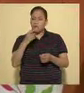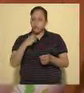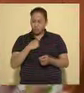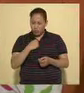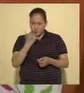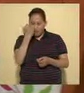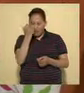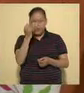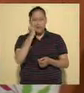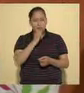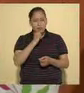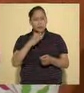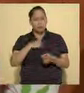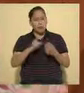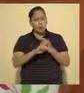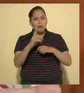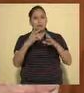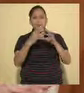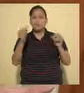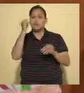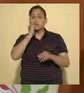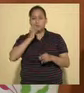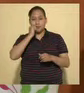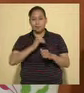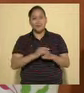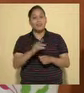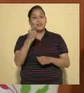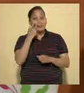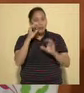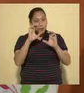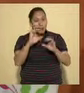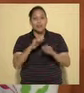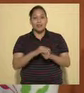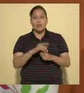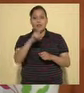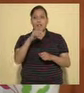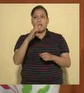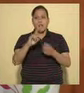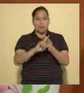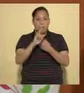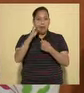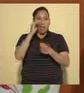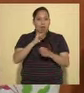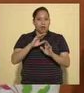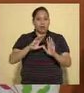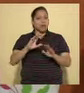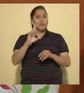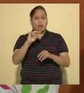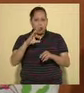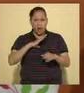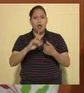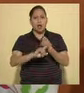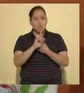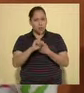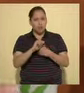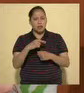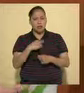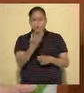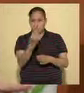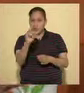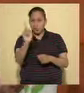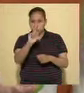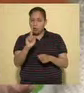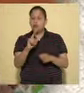proponer siempre soluciones a los problemas. Ojo, no evadir el problema. El problema está presente, ahí está. No le saquen.